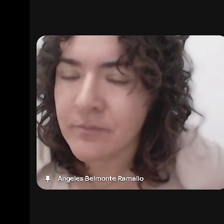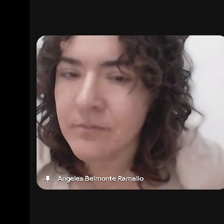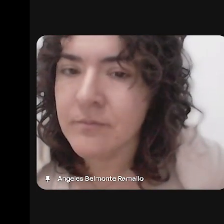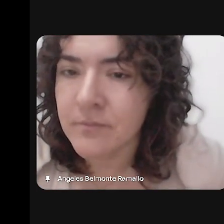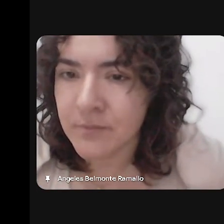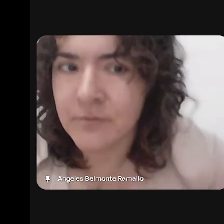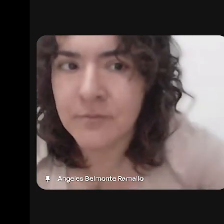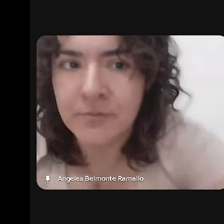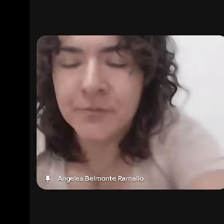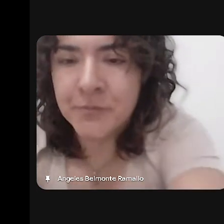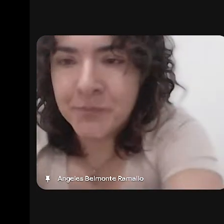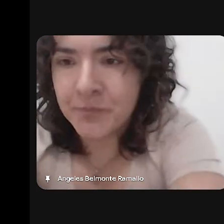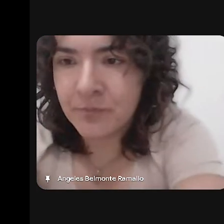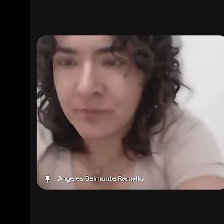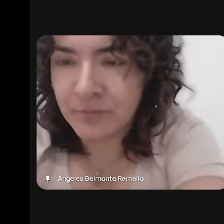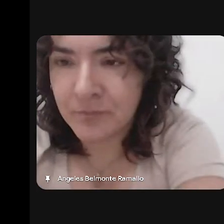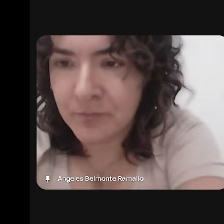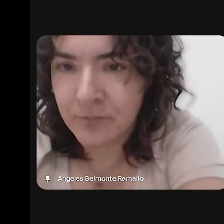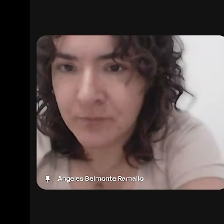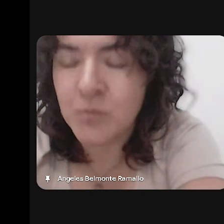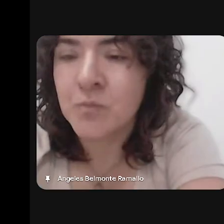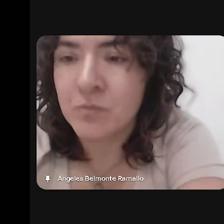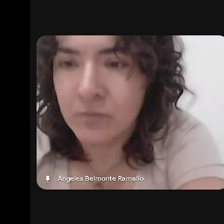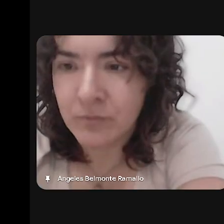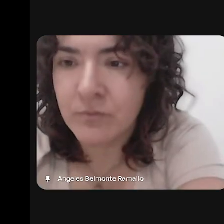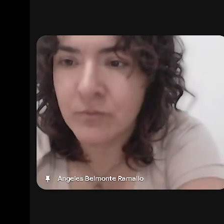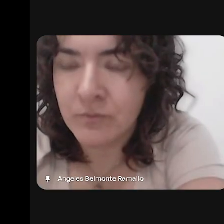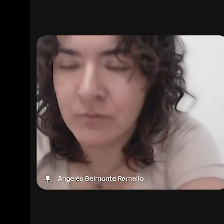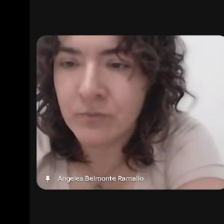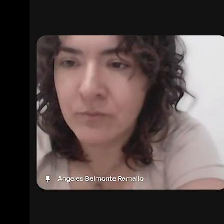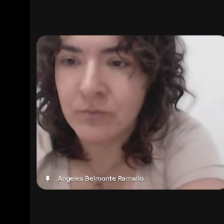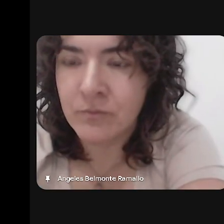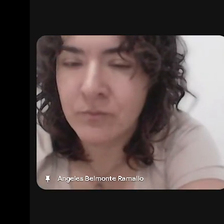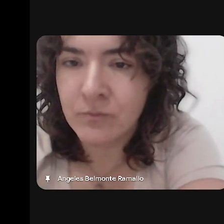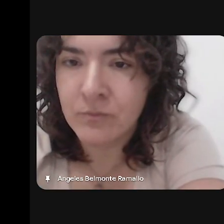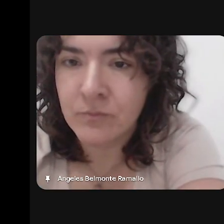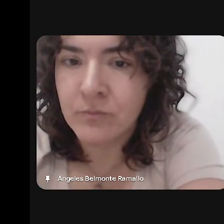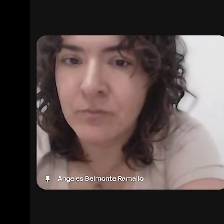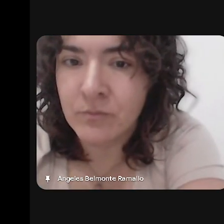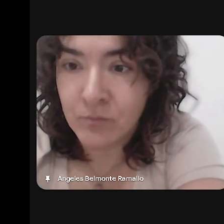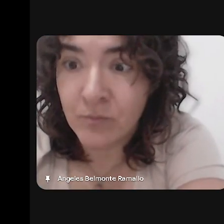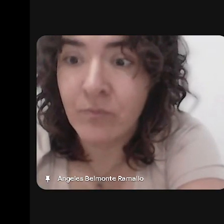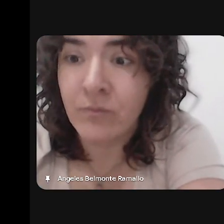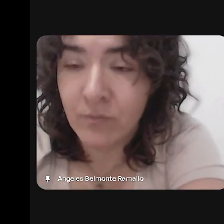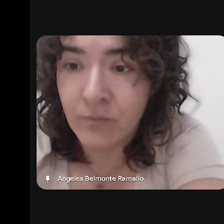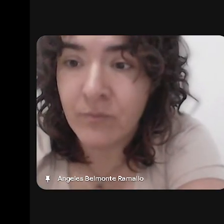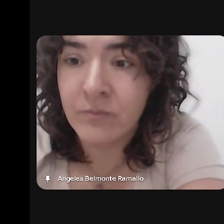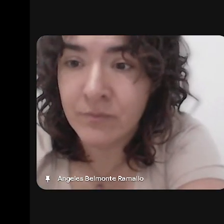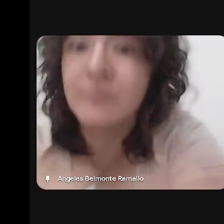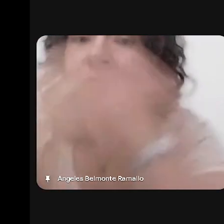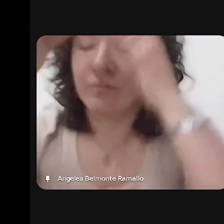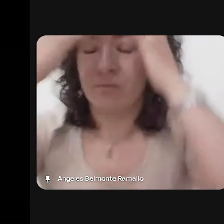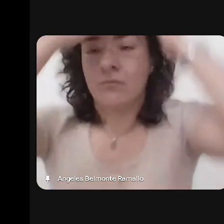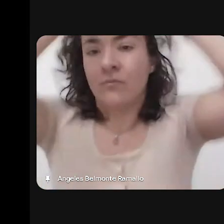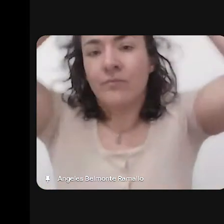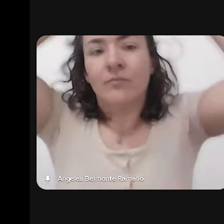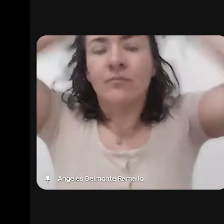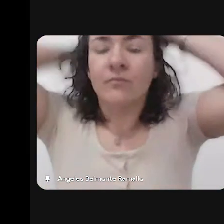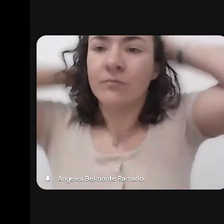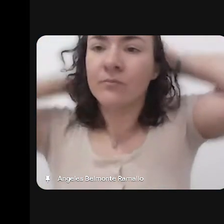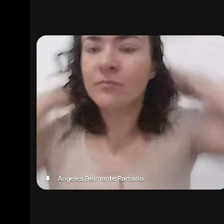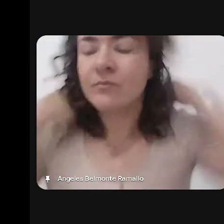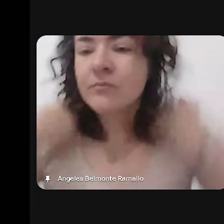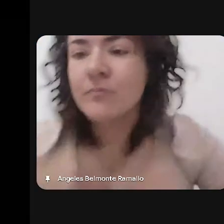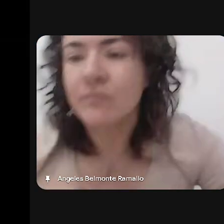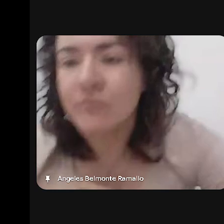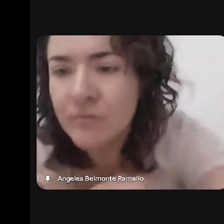Cerruti dice, el vínculo es lo primero que baja para que los alumnos se animen a mostrar y a participar. La vergüenza y el pasar